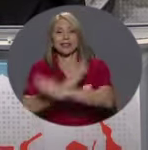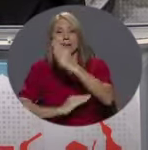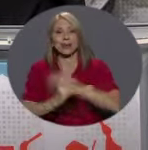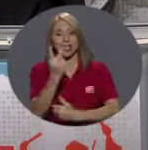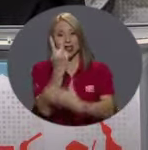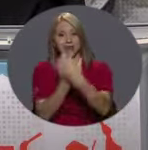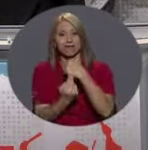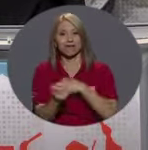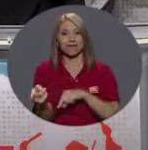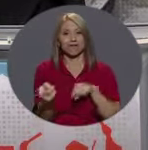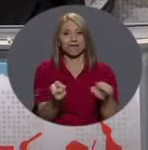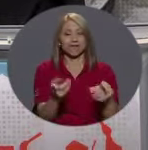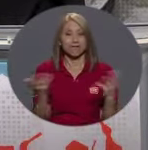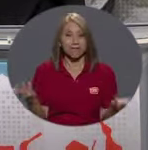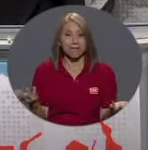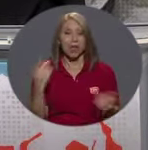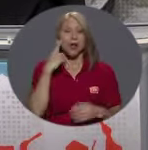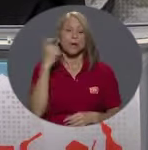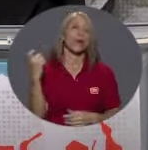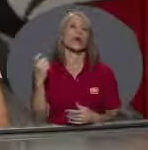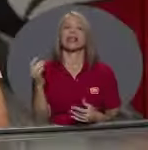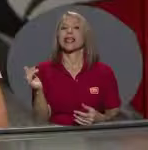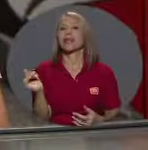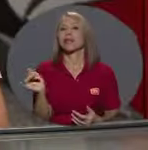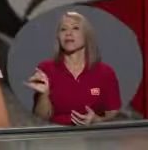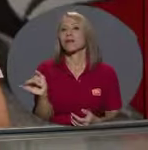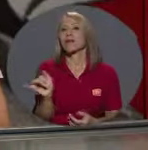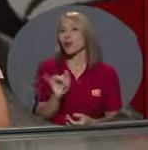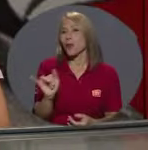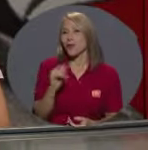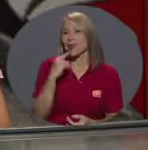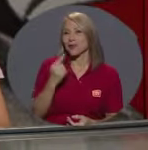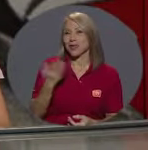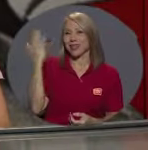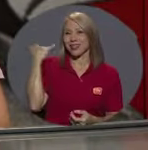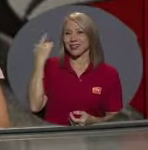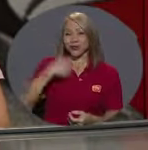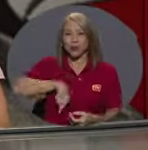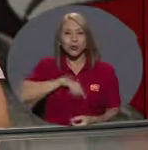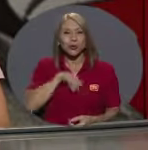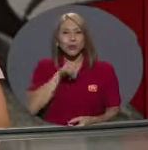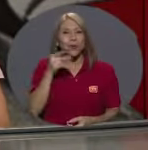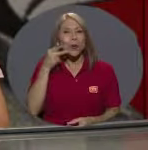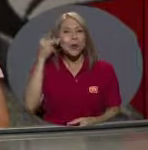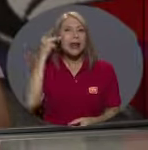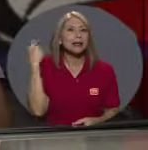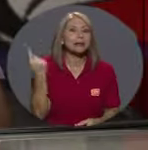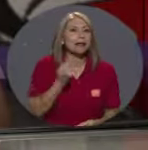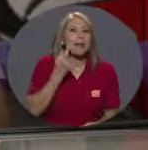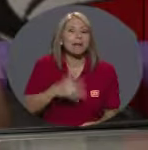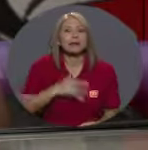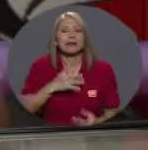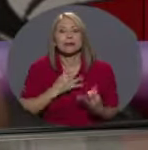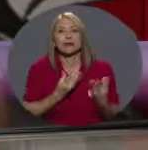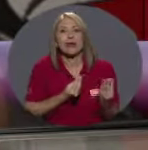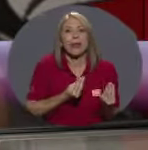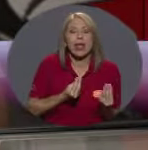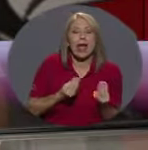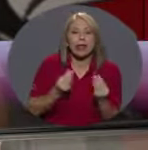lo comentábamos ahora como padres, son los mismos miedos, las mismas